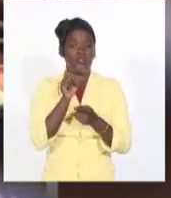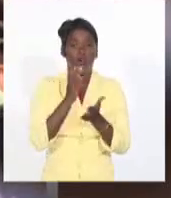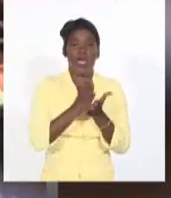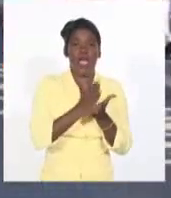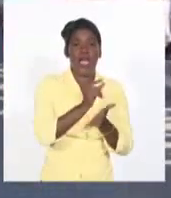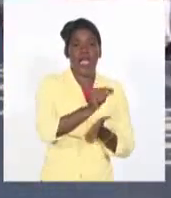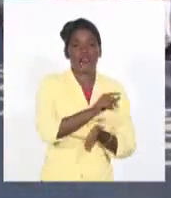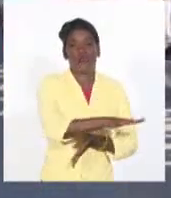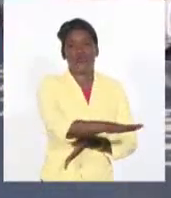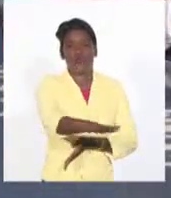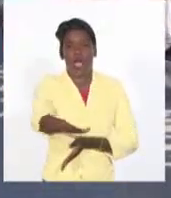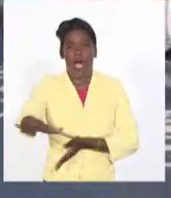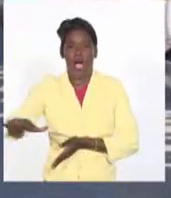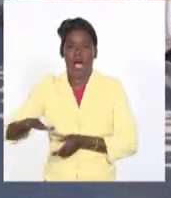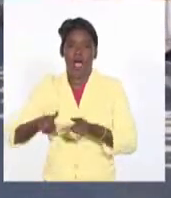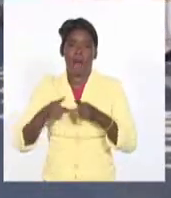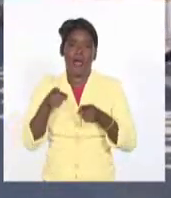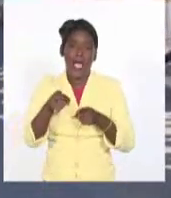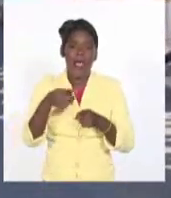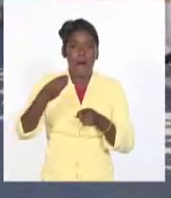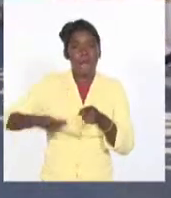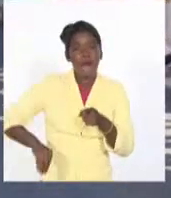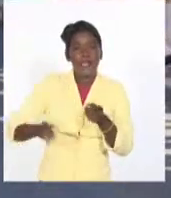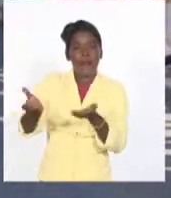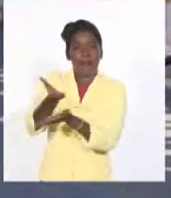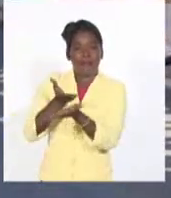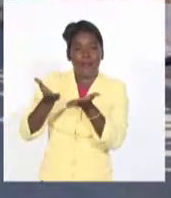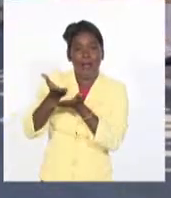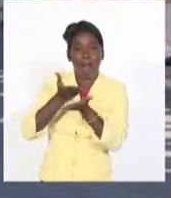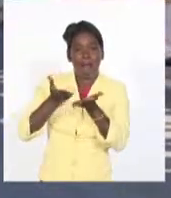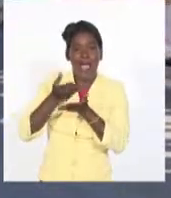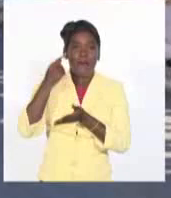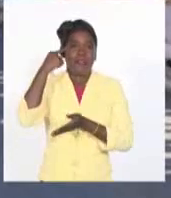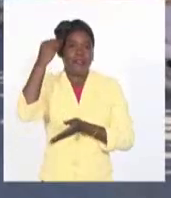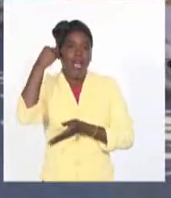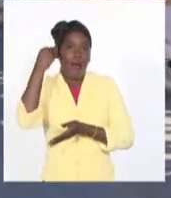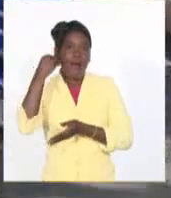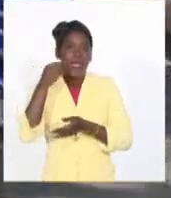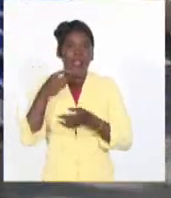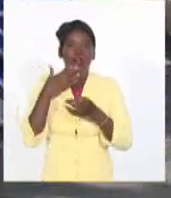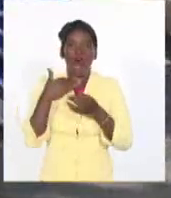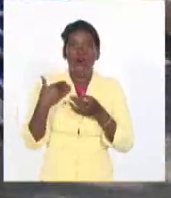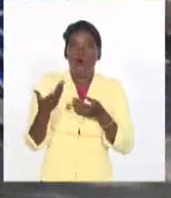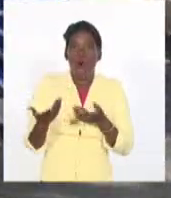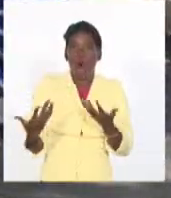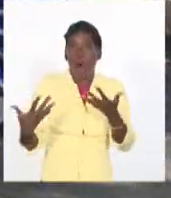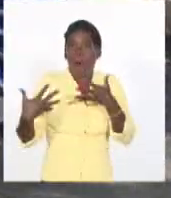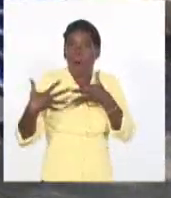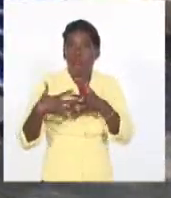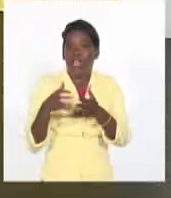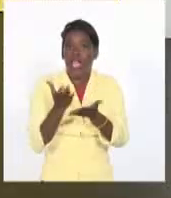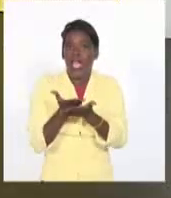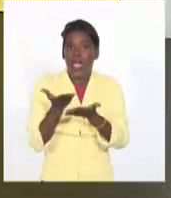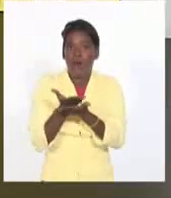una oportunidad para el intercambio y la integración entre los diferentes centros educativos de la enseñanza superior cubana.